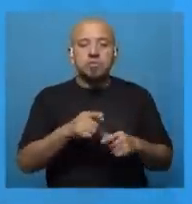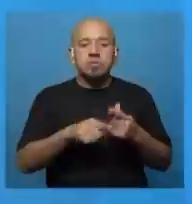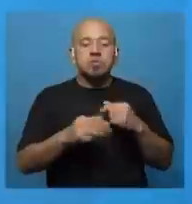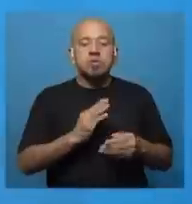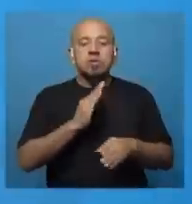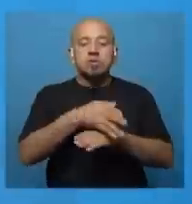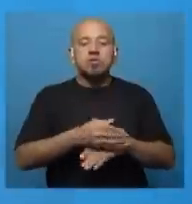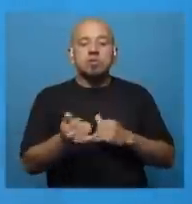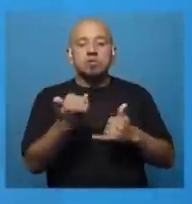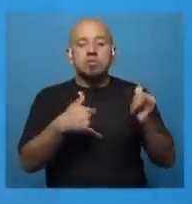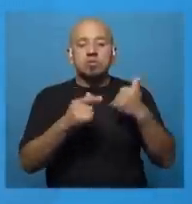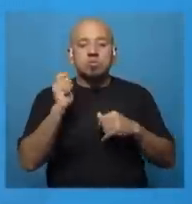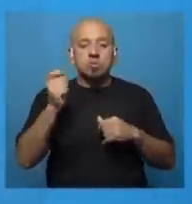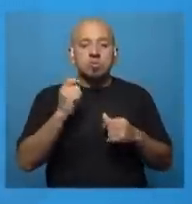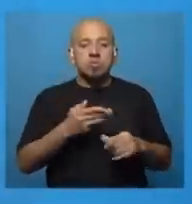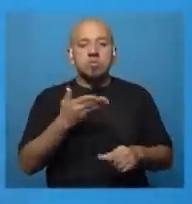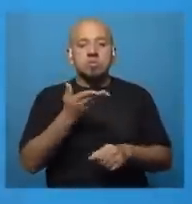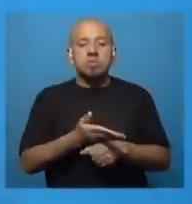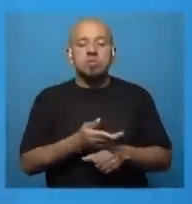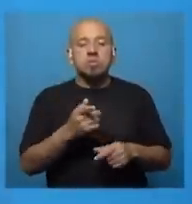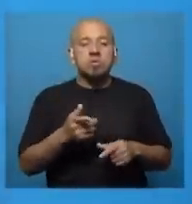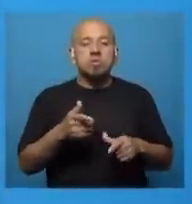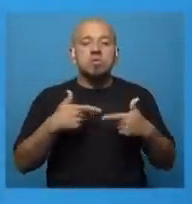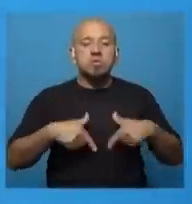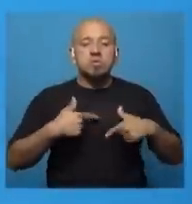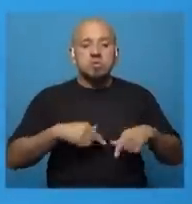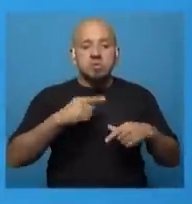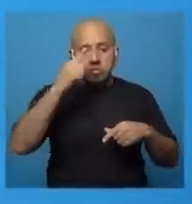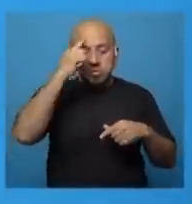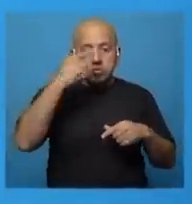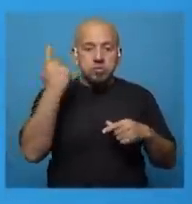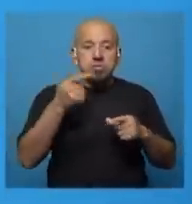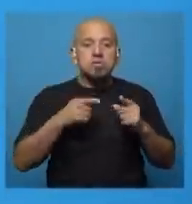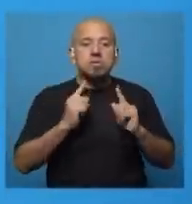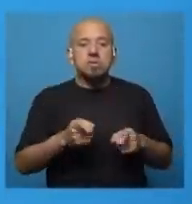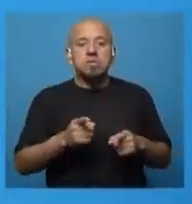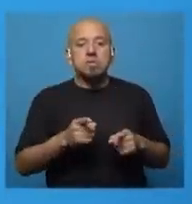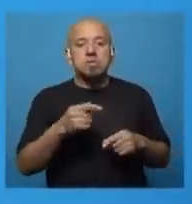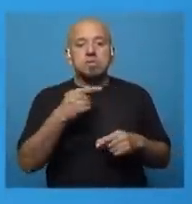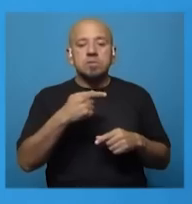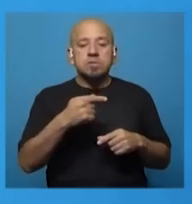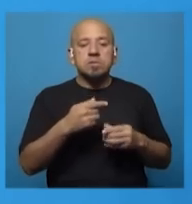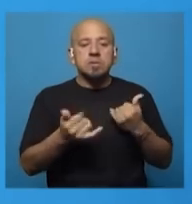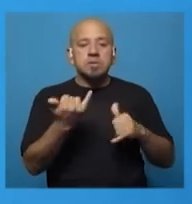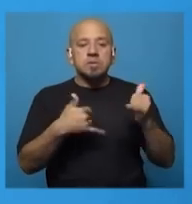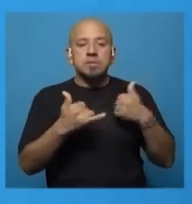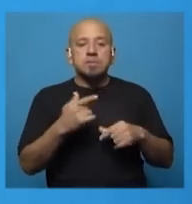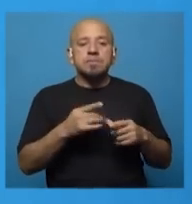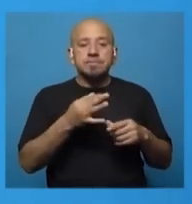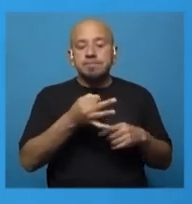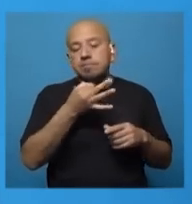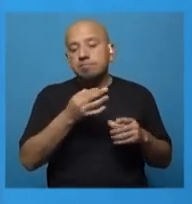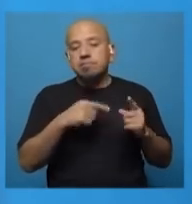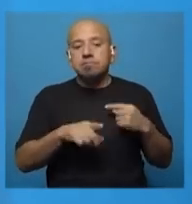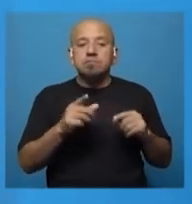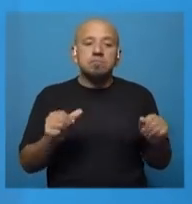de acceso a la información pública se lo solicitamos a cancillería cancillería también nos negó la la información aduciendo que